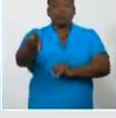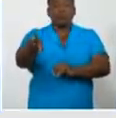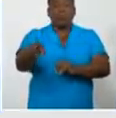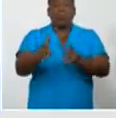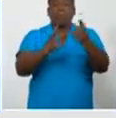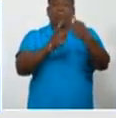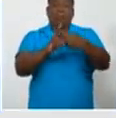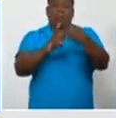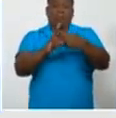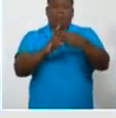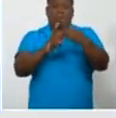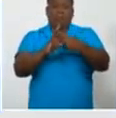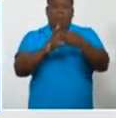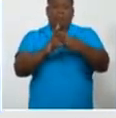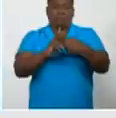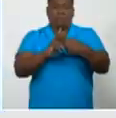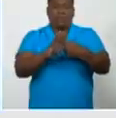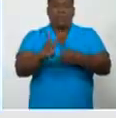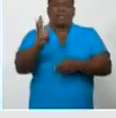una tasa de